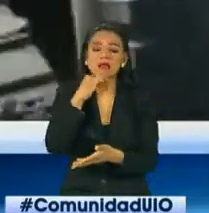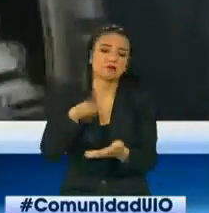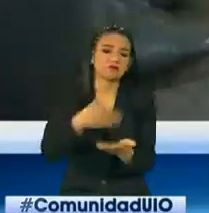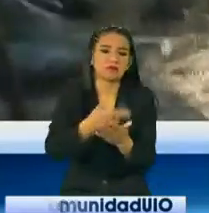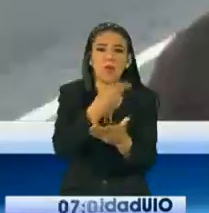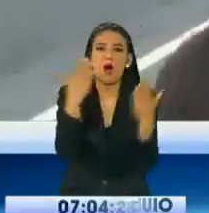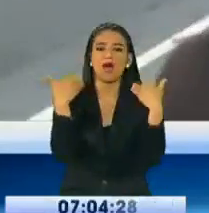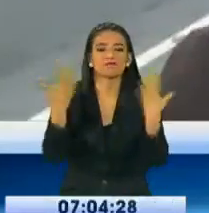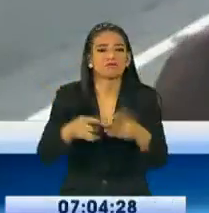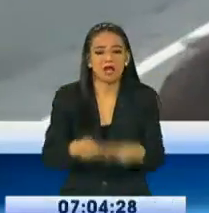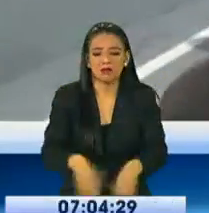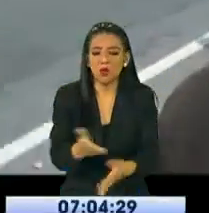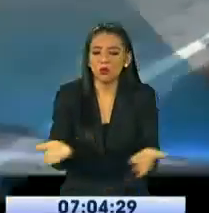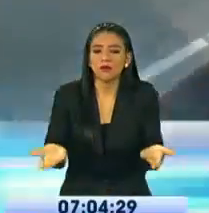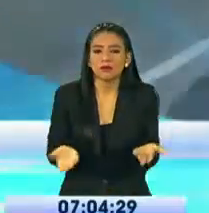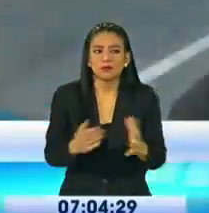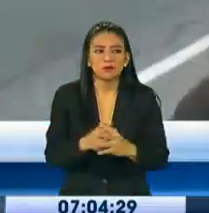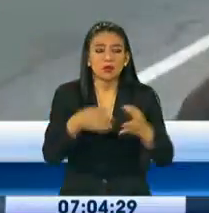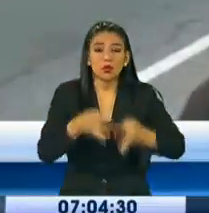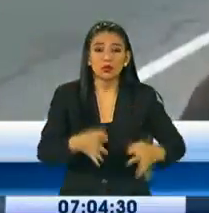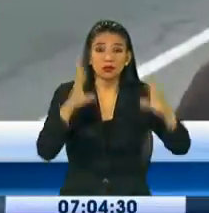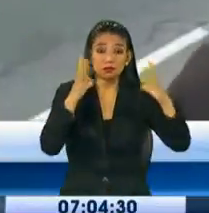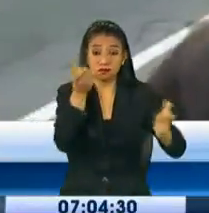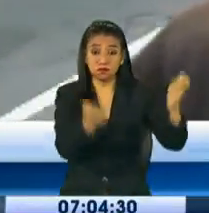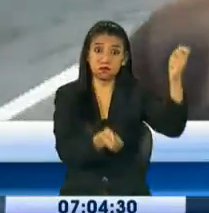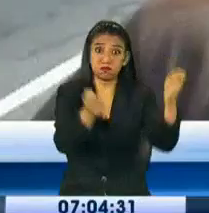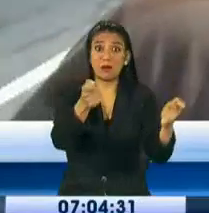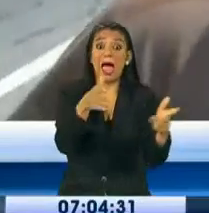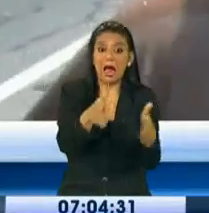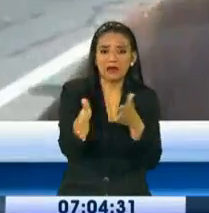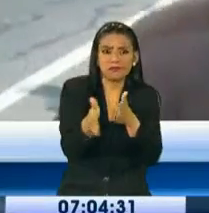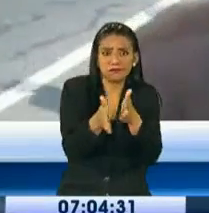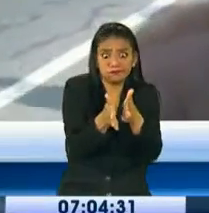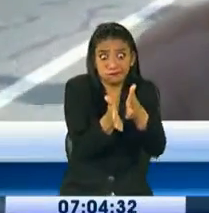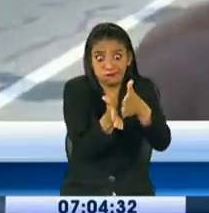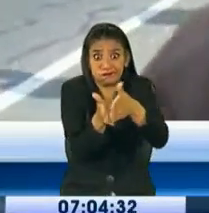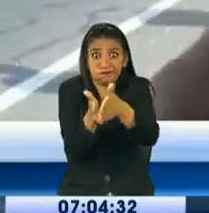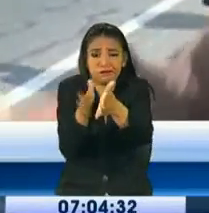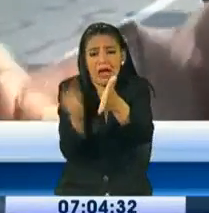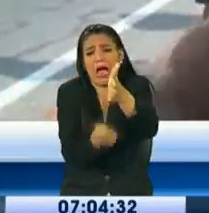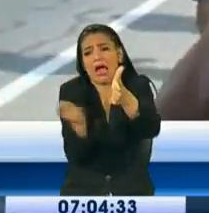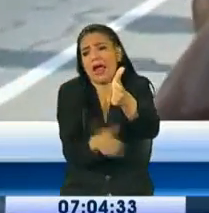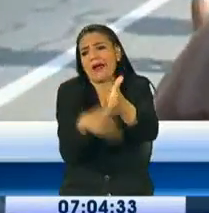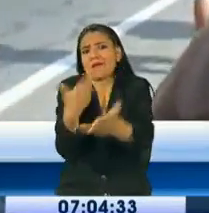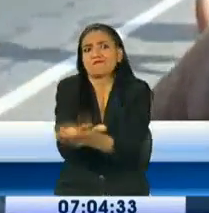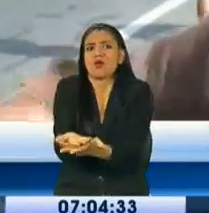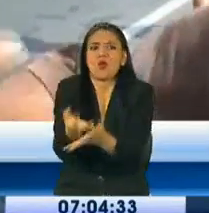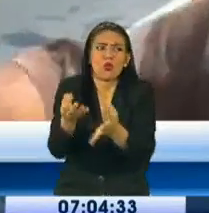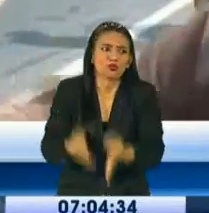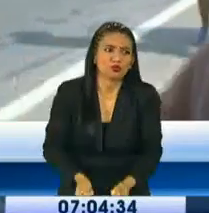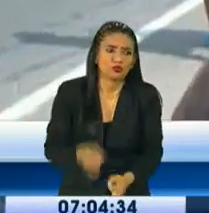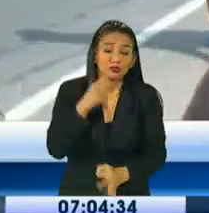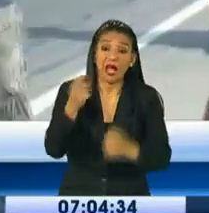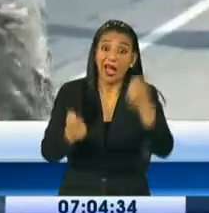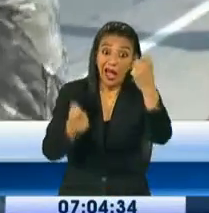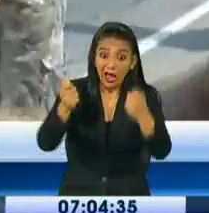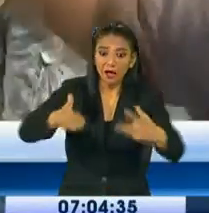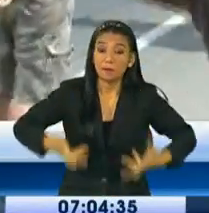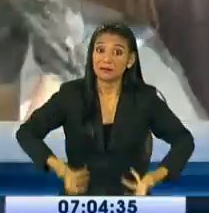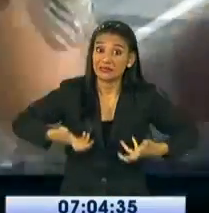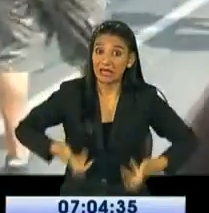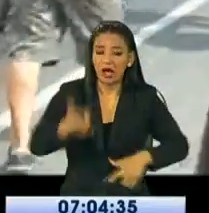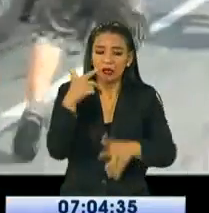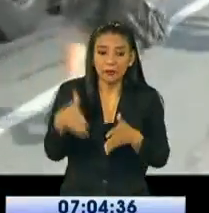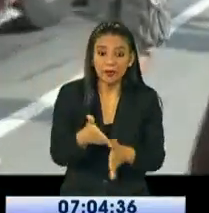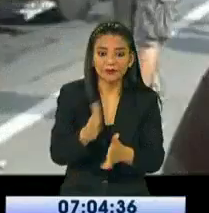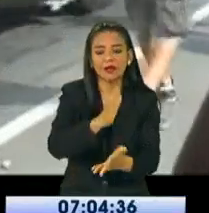pasó soplado y no cerró, pues, y lo mandó a la avería. Como esta cosa está así, carro se hizo así, con el peso que traíamos, se